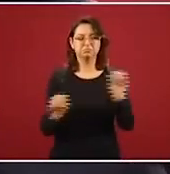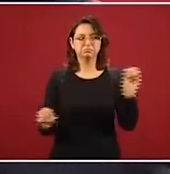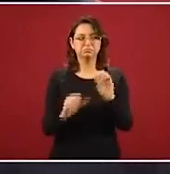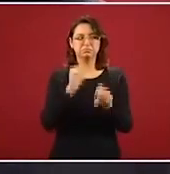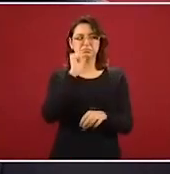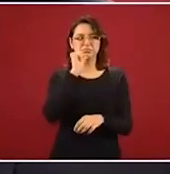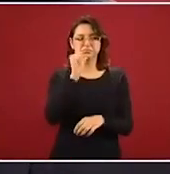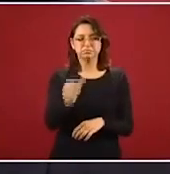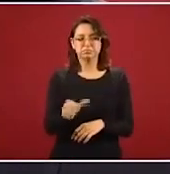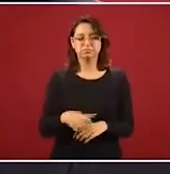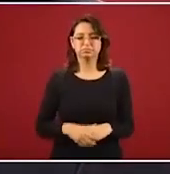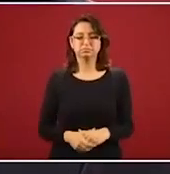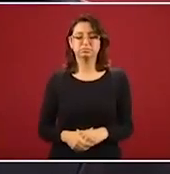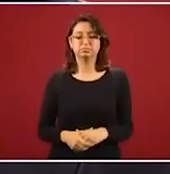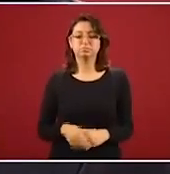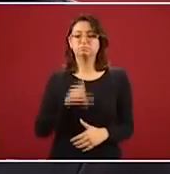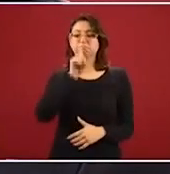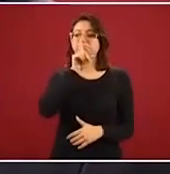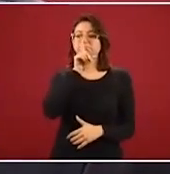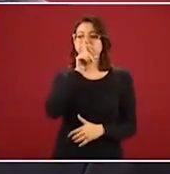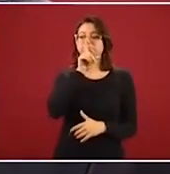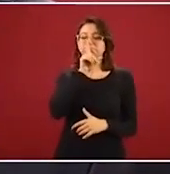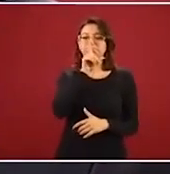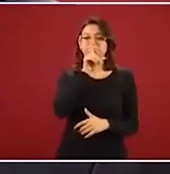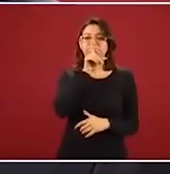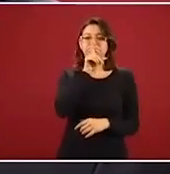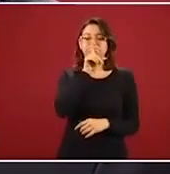Era un tema vedado.